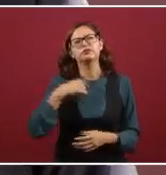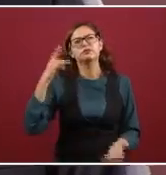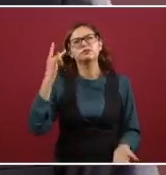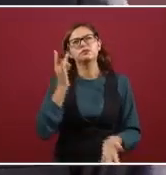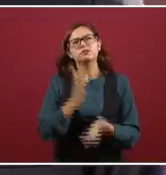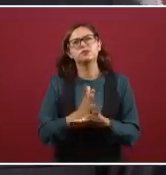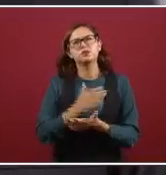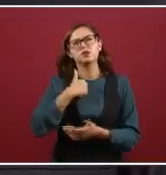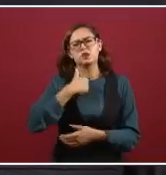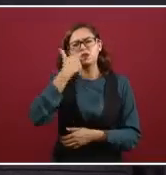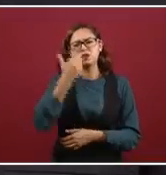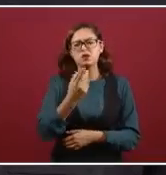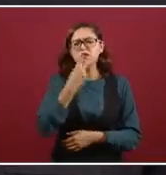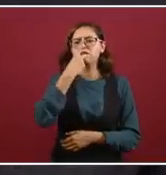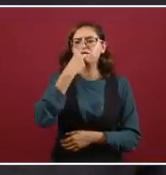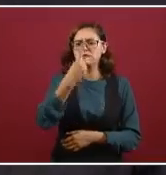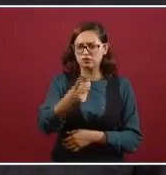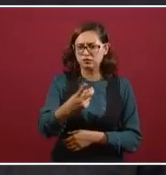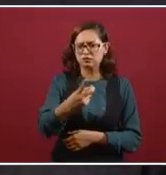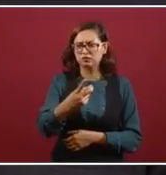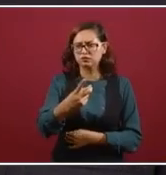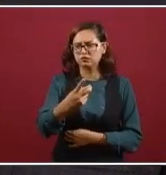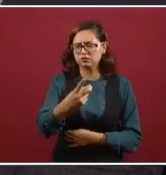comentarles, porque también